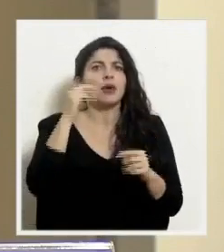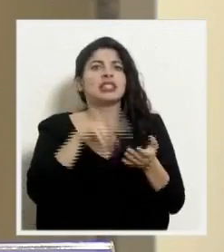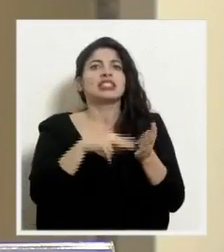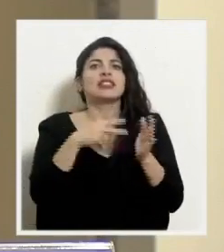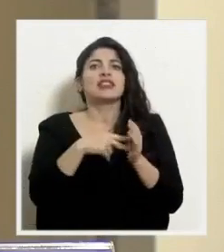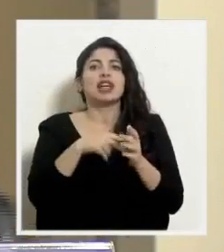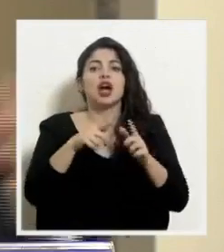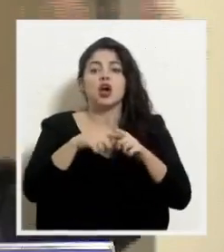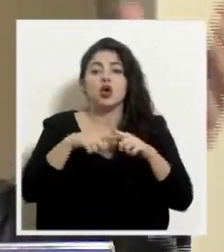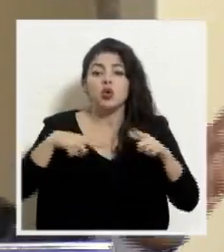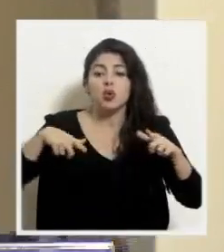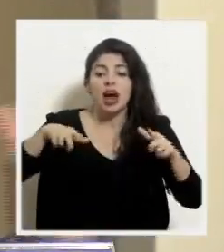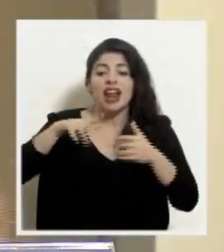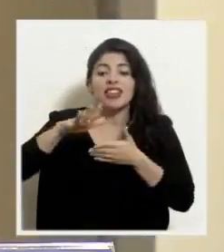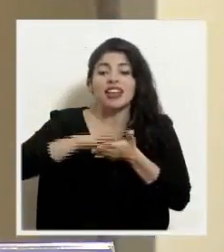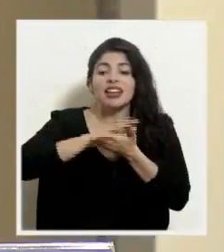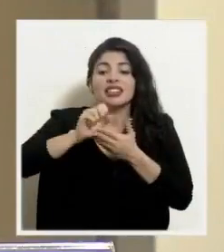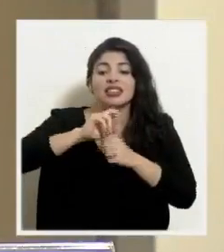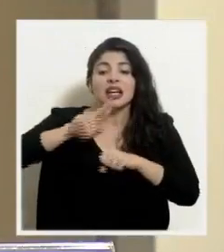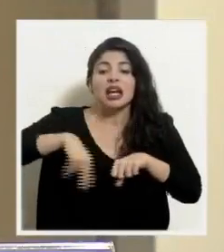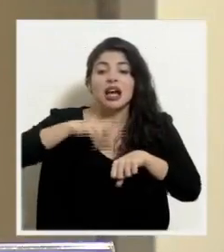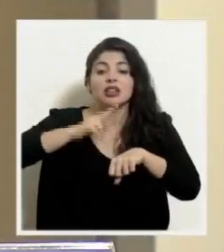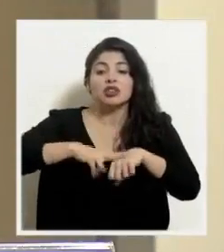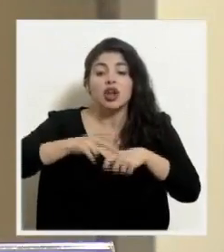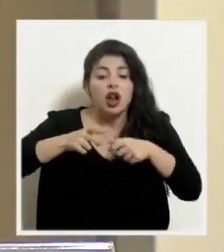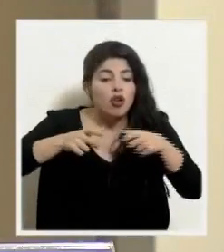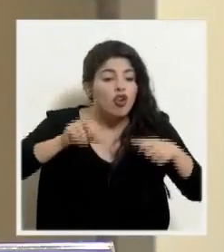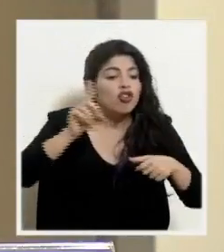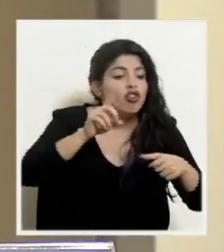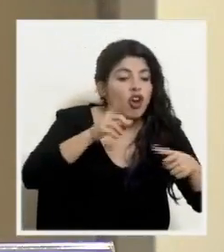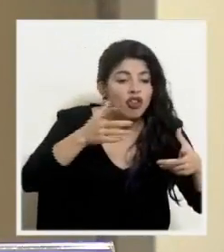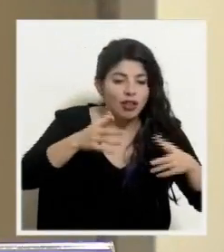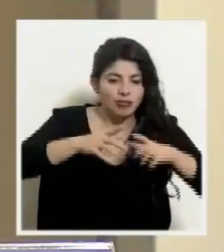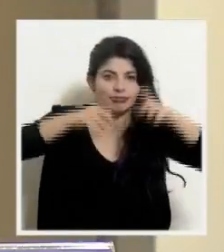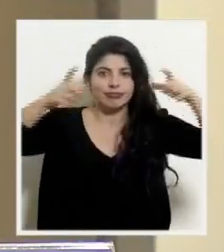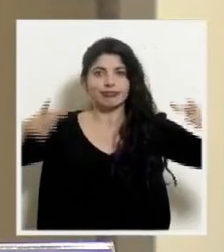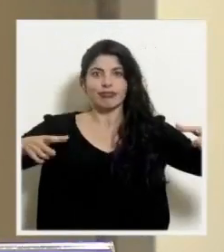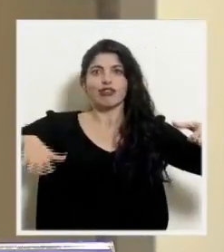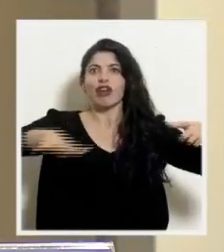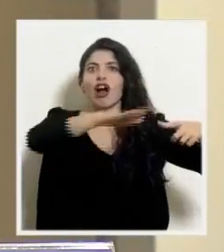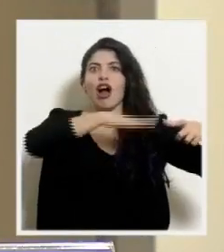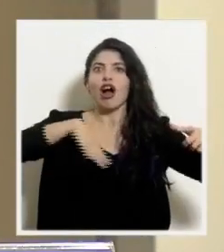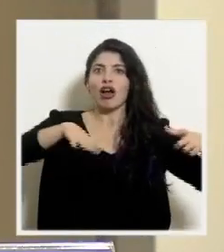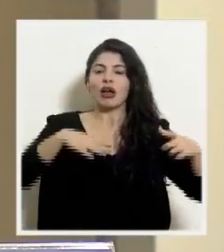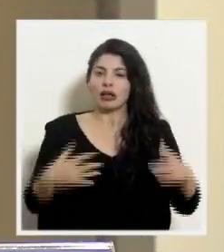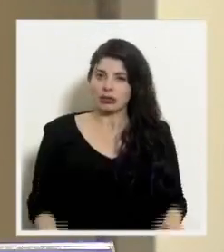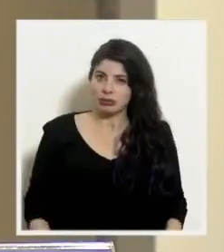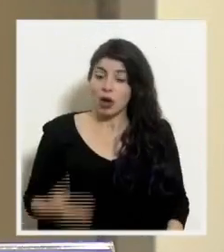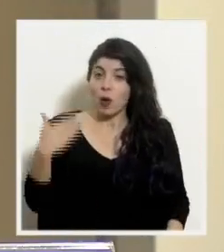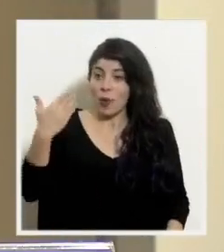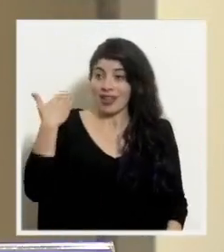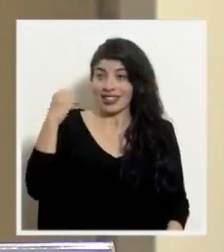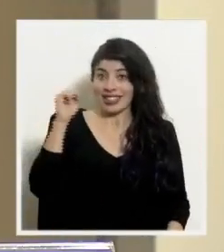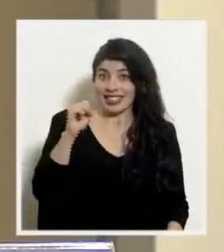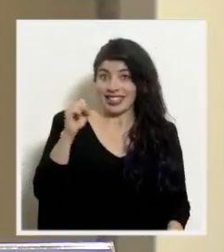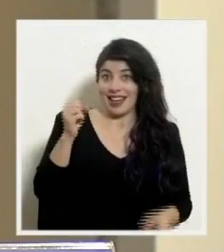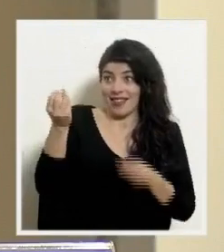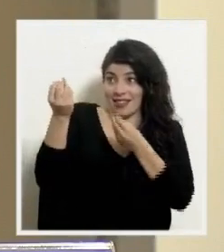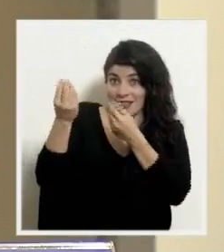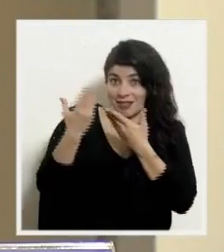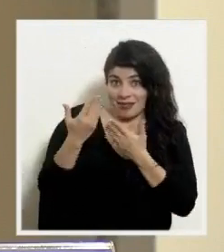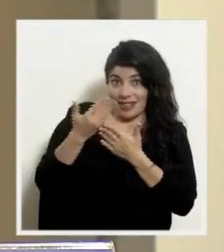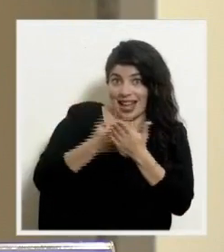desastre nacional de una gran cobertura geográfica. Entonces, lo primero que hicimos el sábado cuando nos llegó la nota